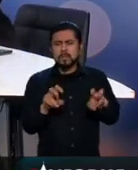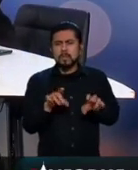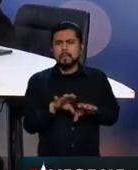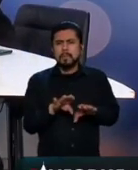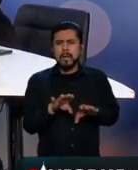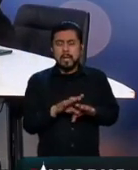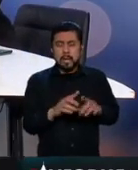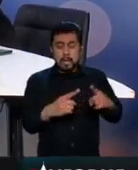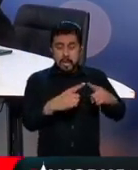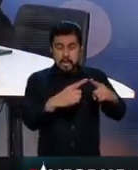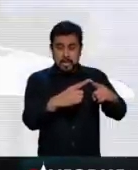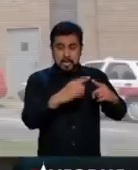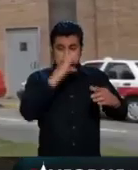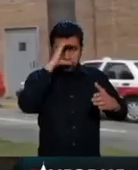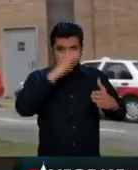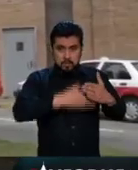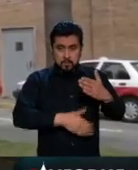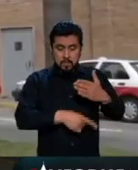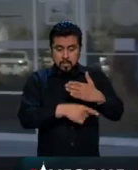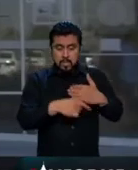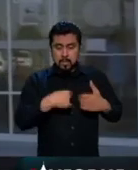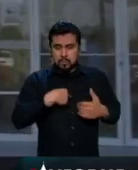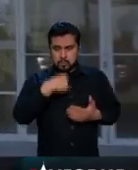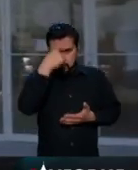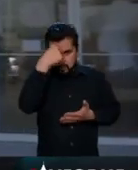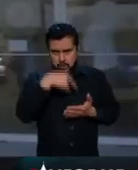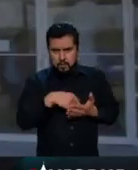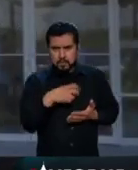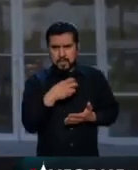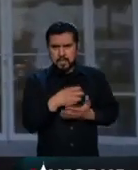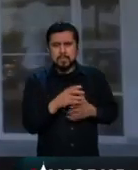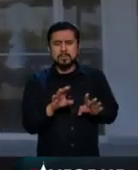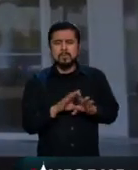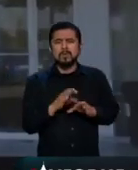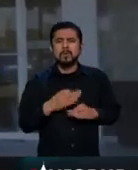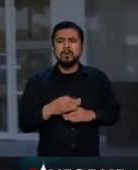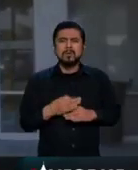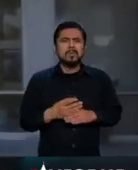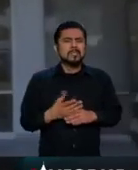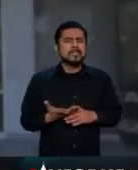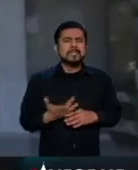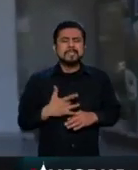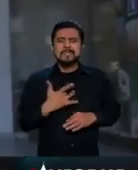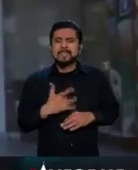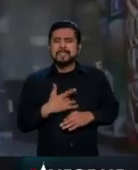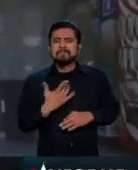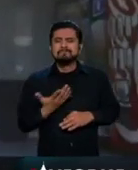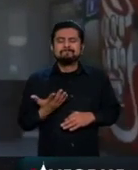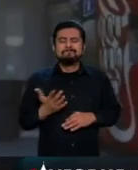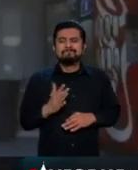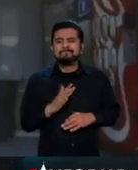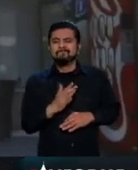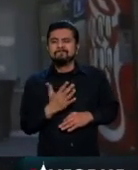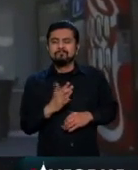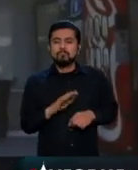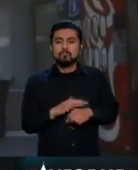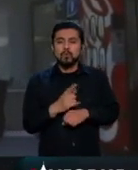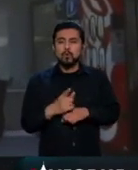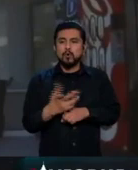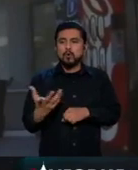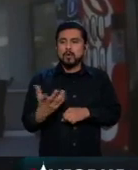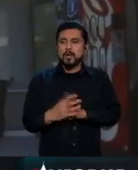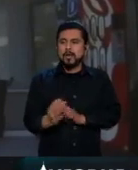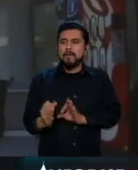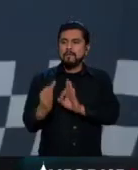todo la Iglesia Católica está muy incómoda frente al gobierno de Andrés Manuel López Obrador,